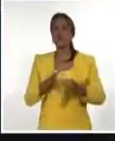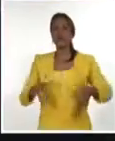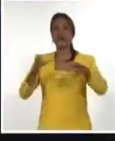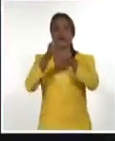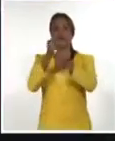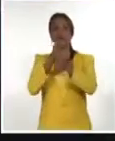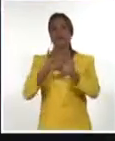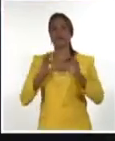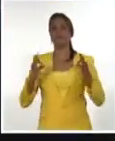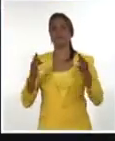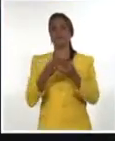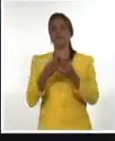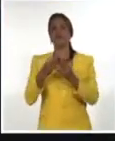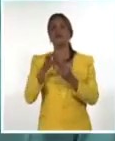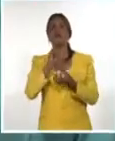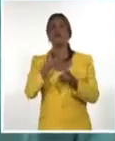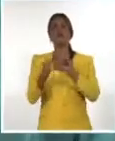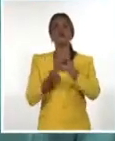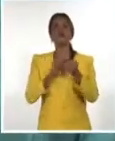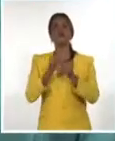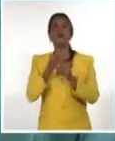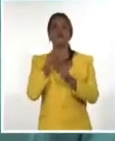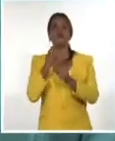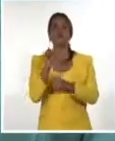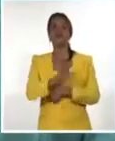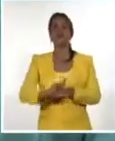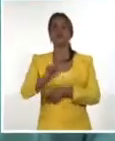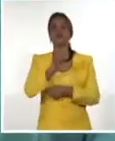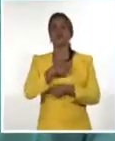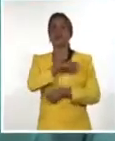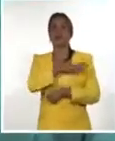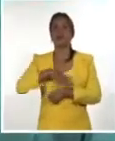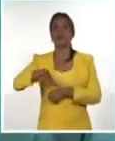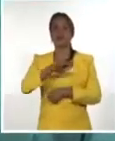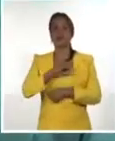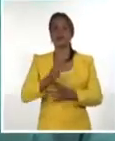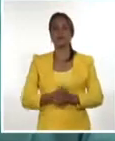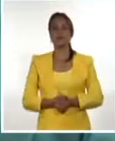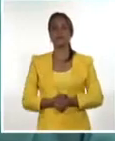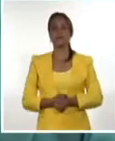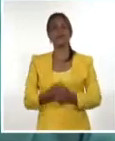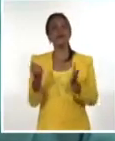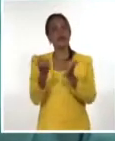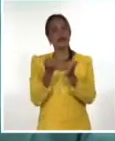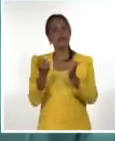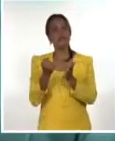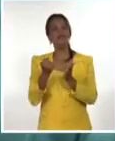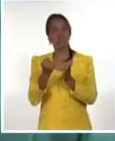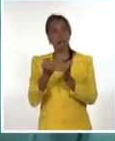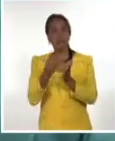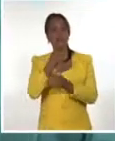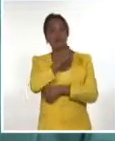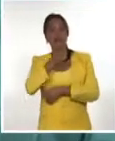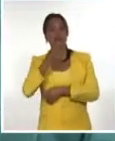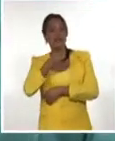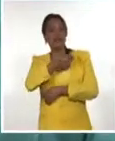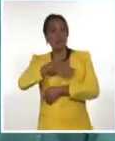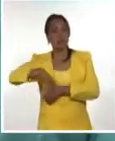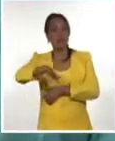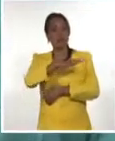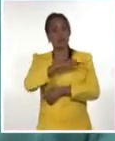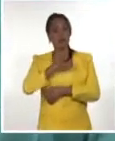normada y el consumo social de la provincia. Nos dimos la tarea de priorizar el aceite para la canasta básica y el consumo